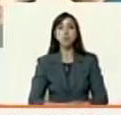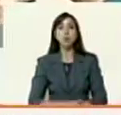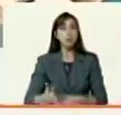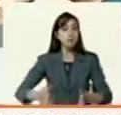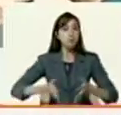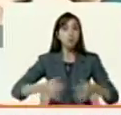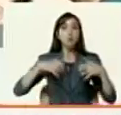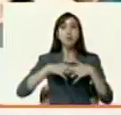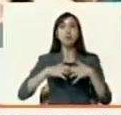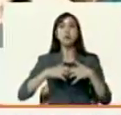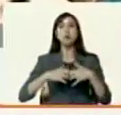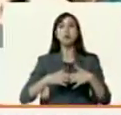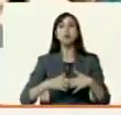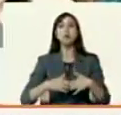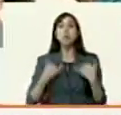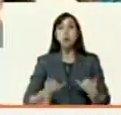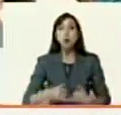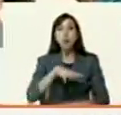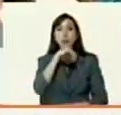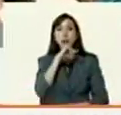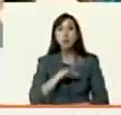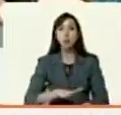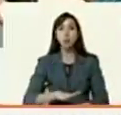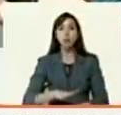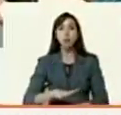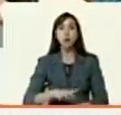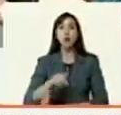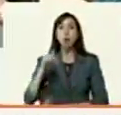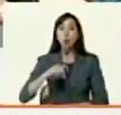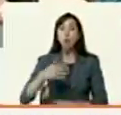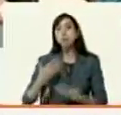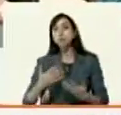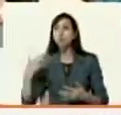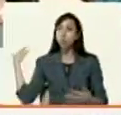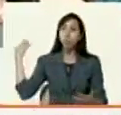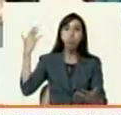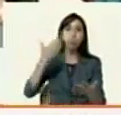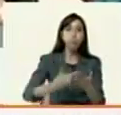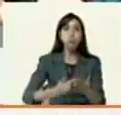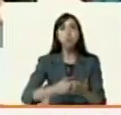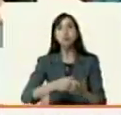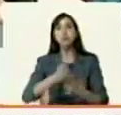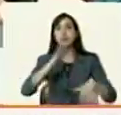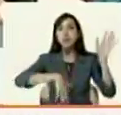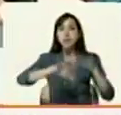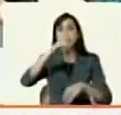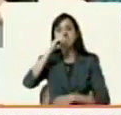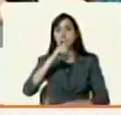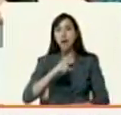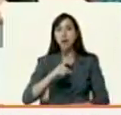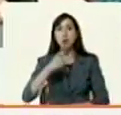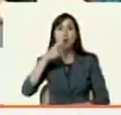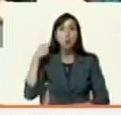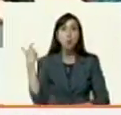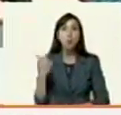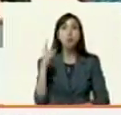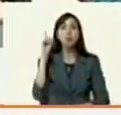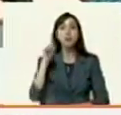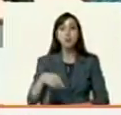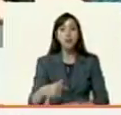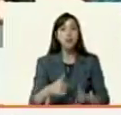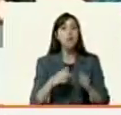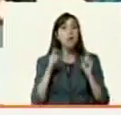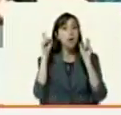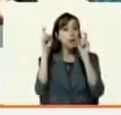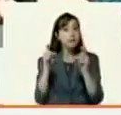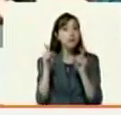nuestra historia contemporánea, un día como hoy, hace 15 años exactamente, estaba este pueblo dándole una lección,